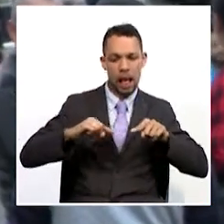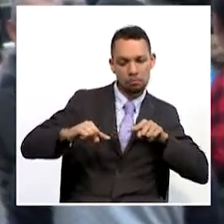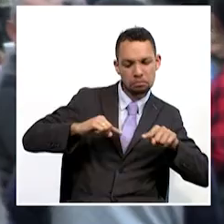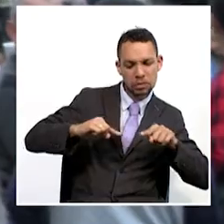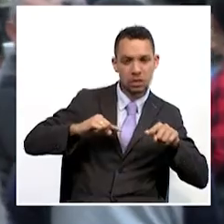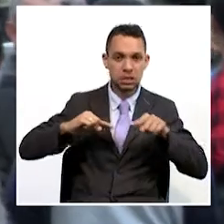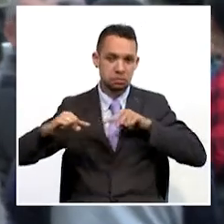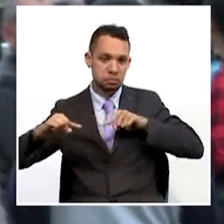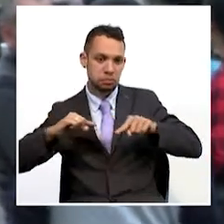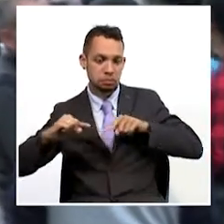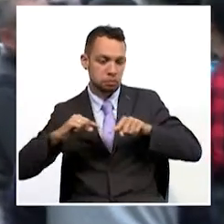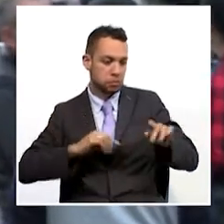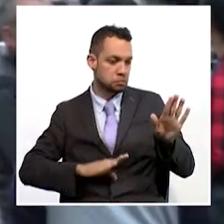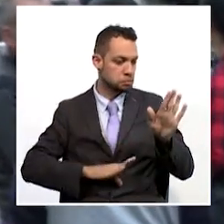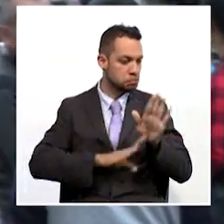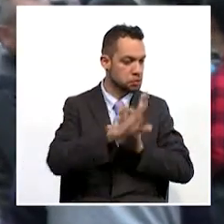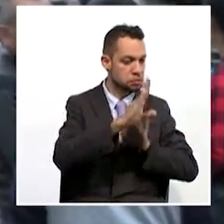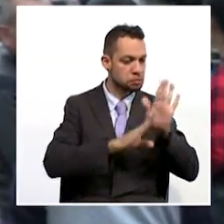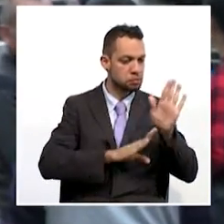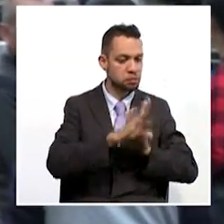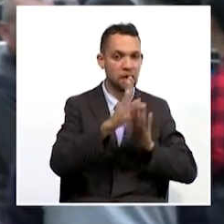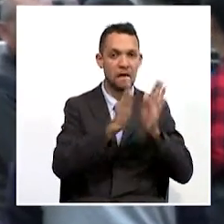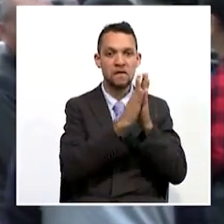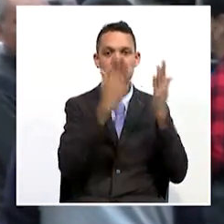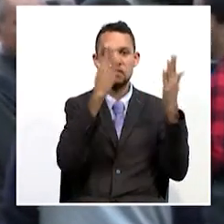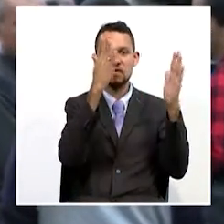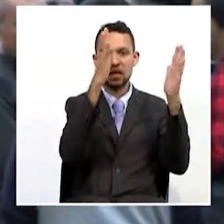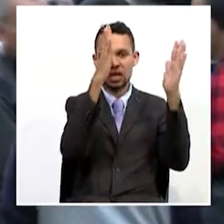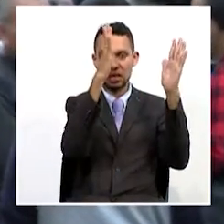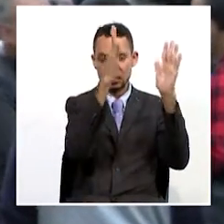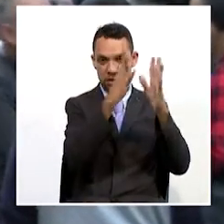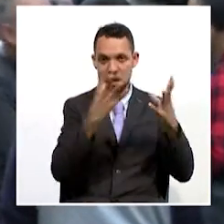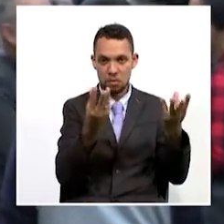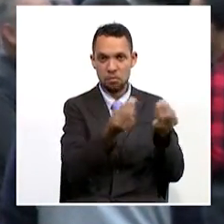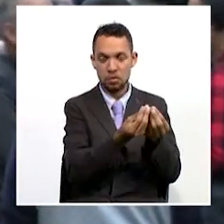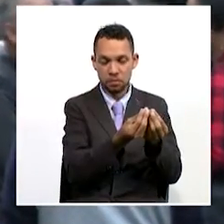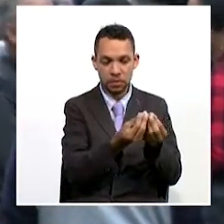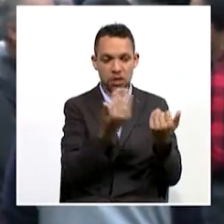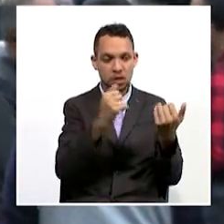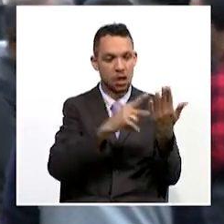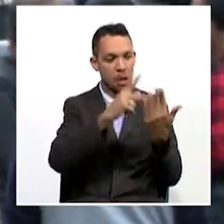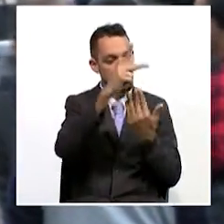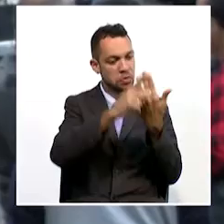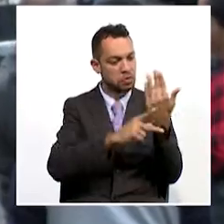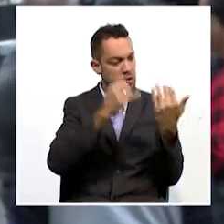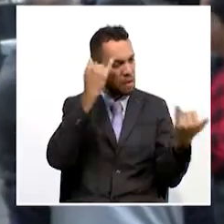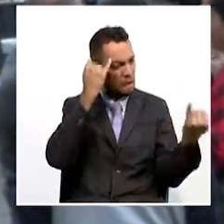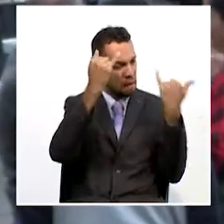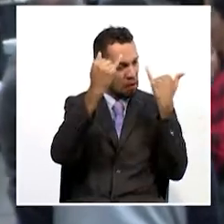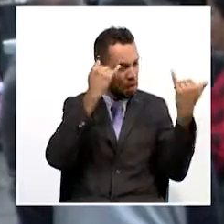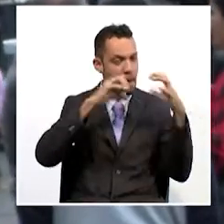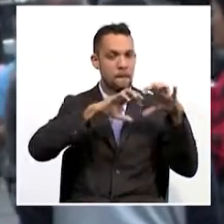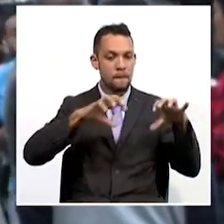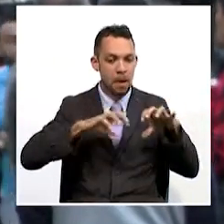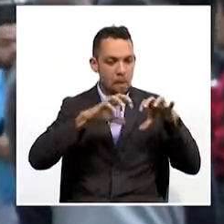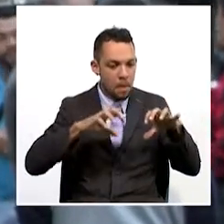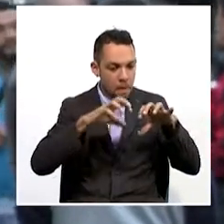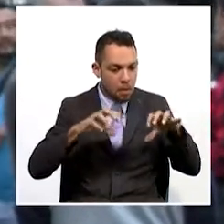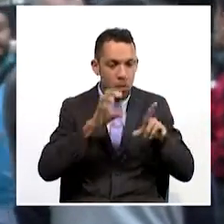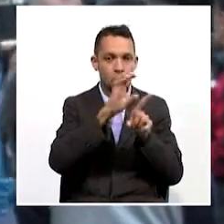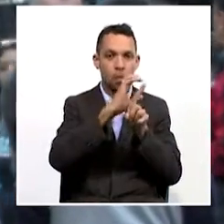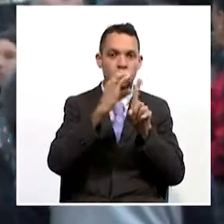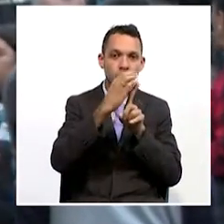para el desarrollo de estas grandes fiestas, donde hemos hecho varias y hemos programado varias actividades, no solo lo artístico y